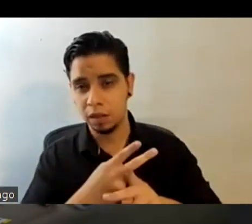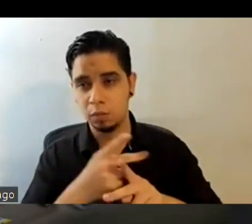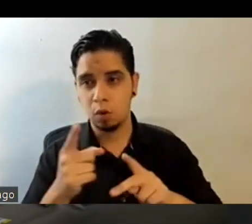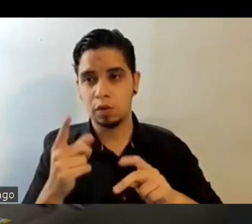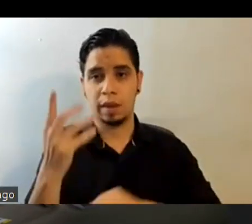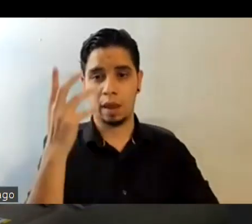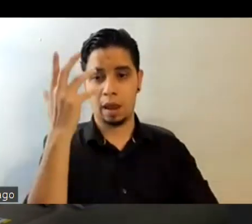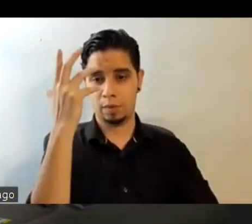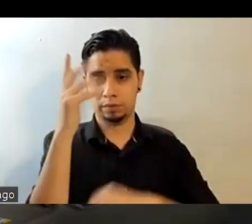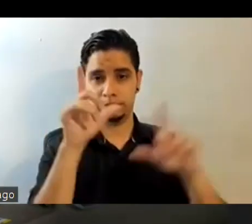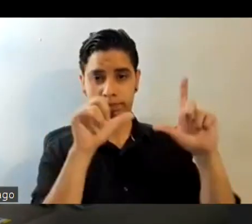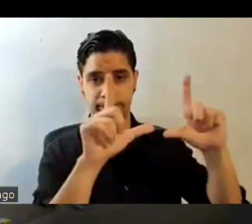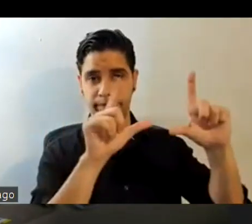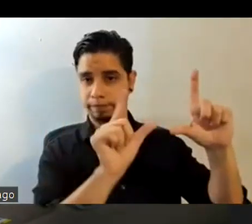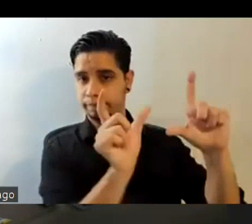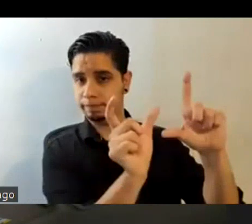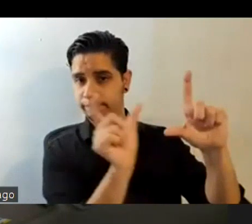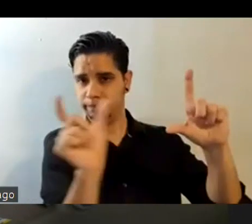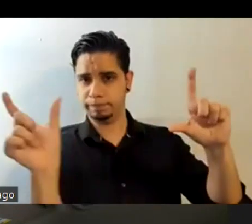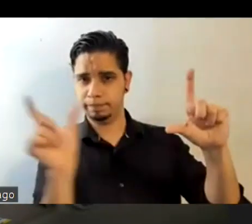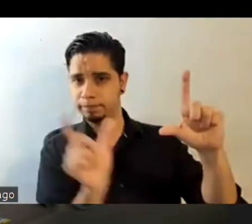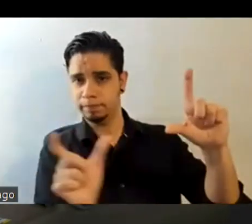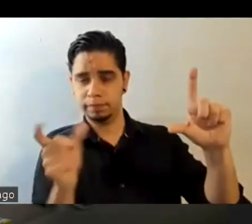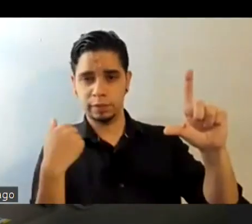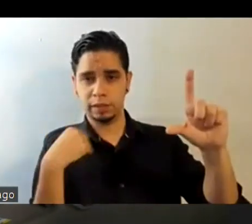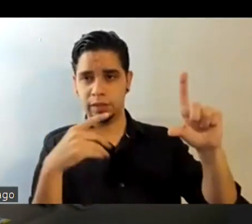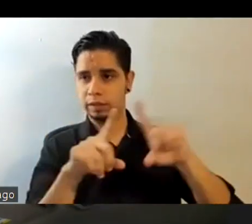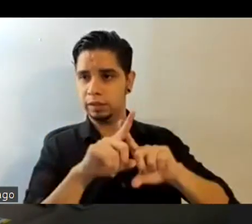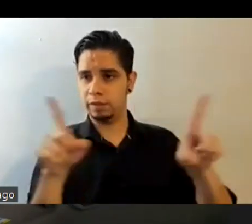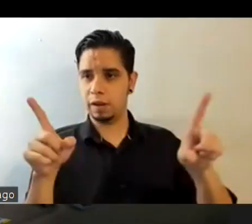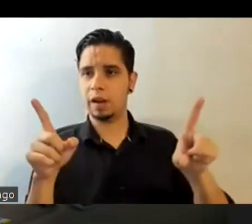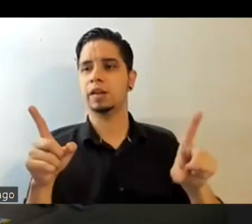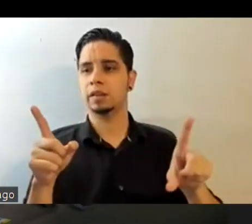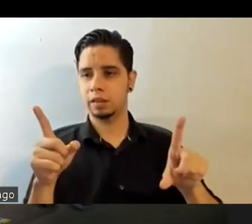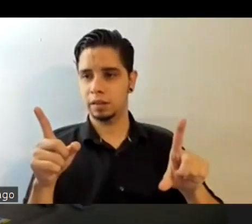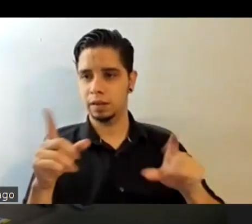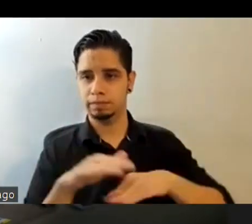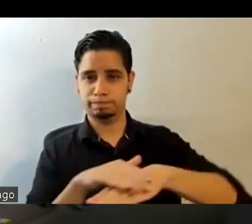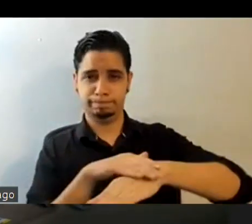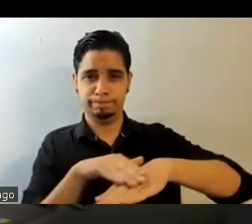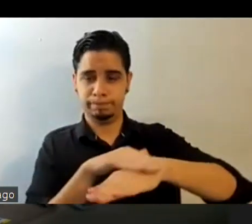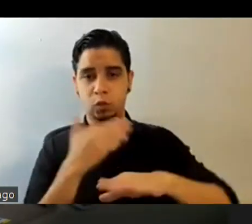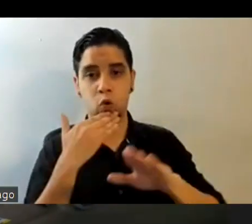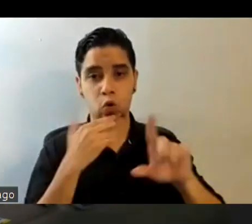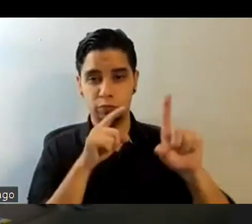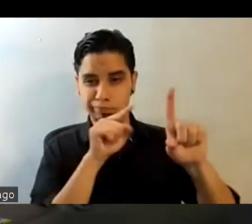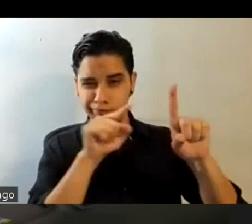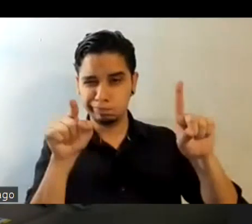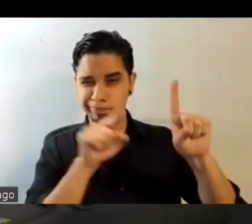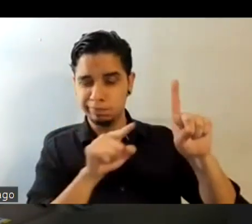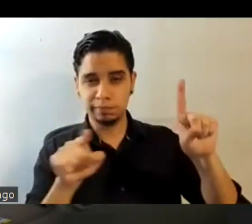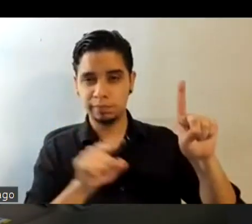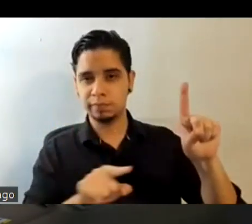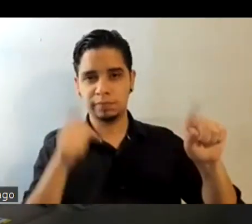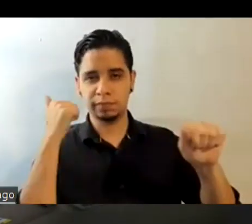si los troncos de árboles tienen diferentes tonalidades como nosotros los seres humanos. Y al ver eso,